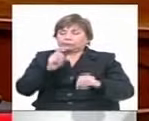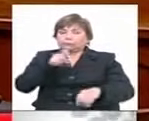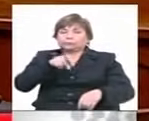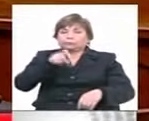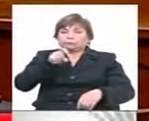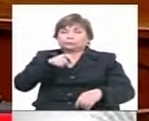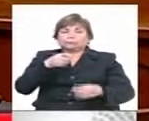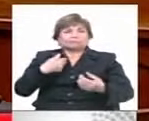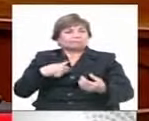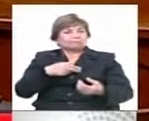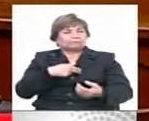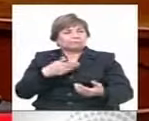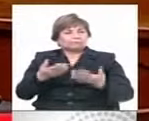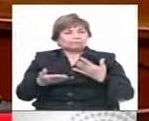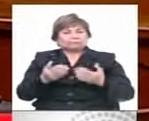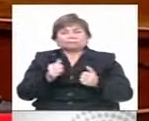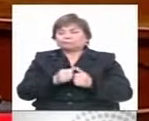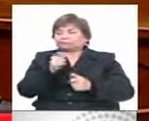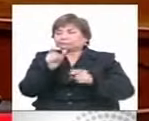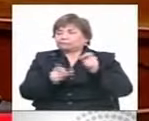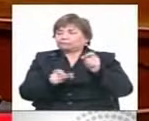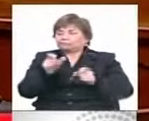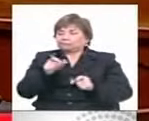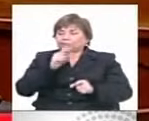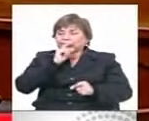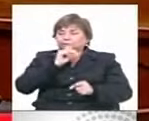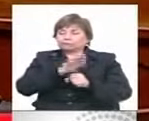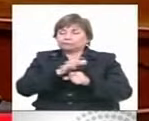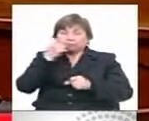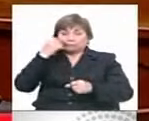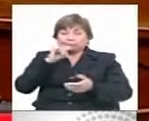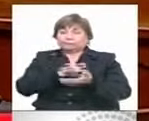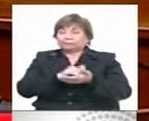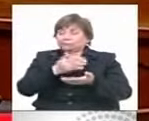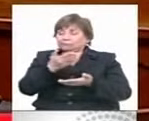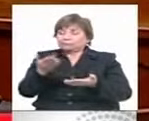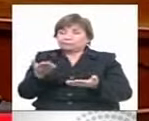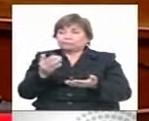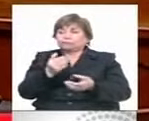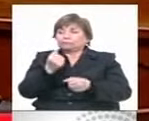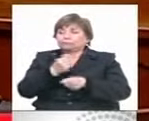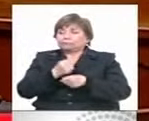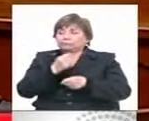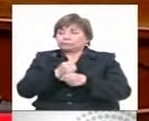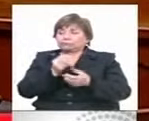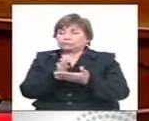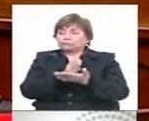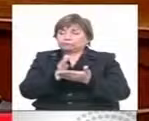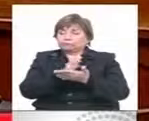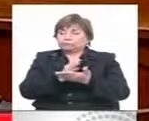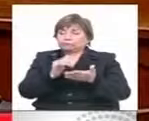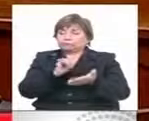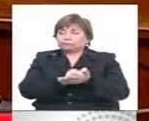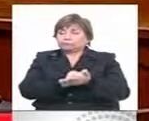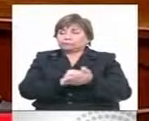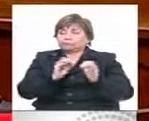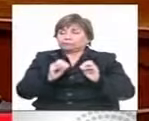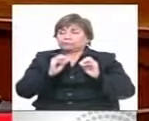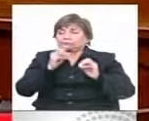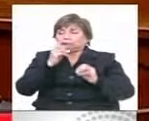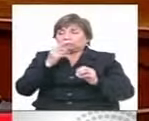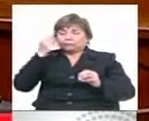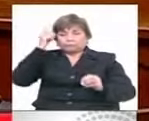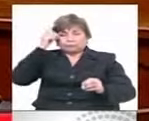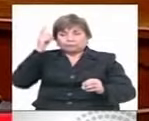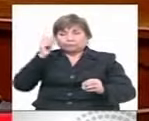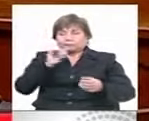Necesitamos comenzar a cumplirle a la gente y para que eso ocurra tenemos que trabajar de manera descentralizada con una